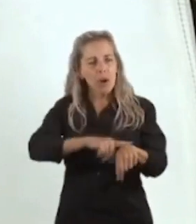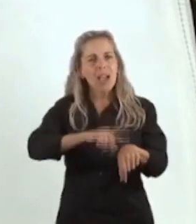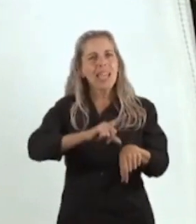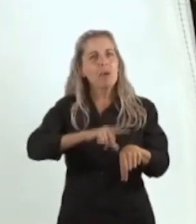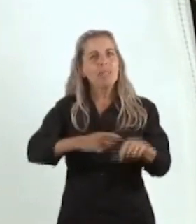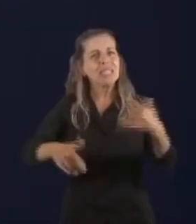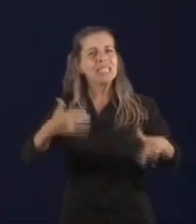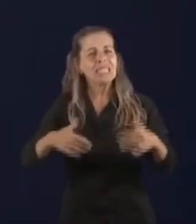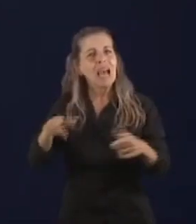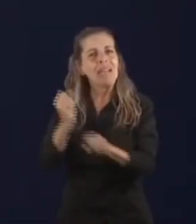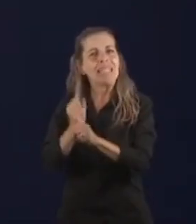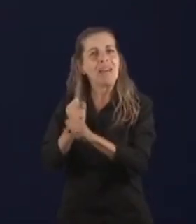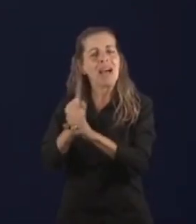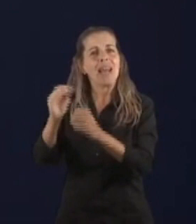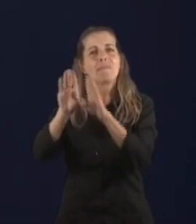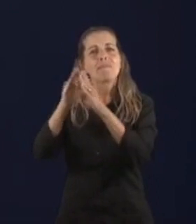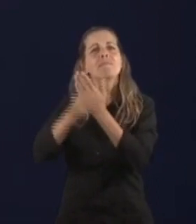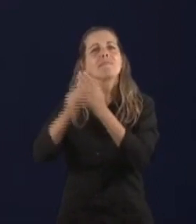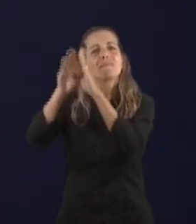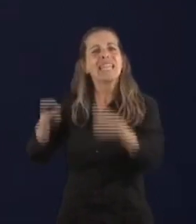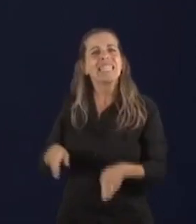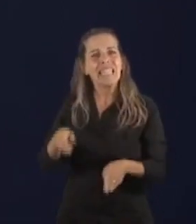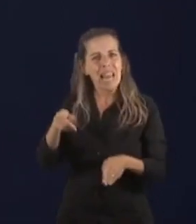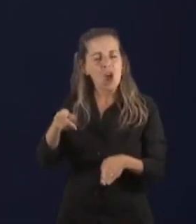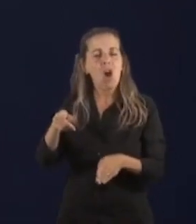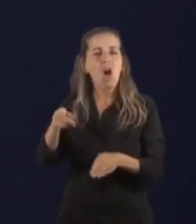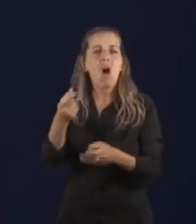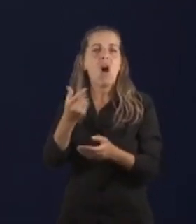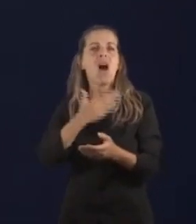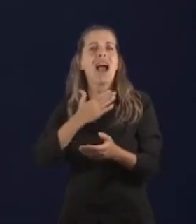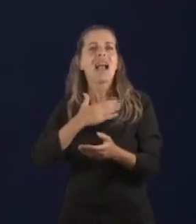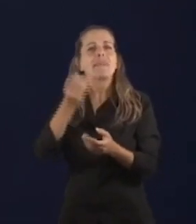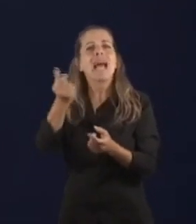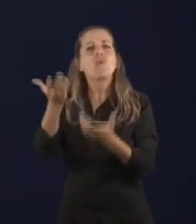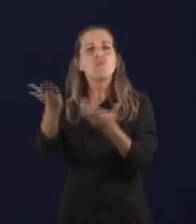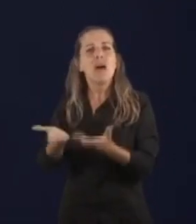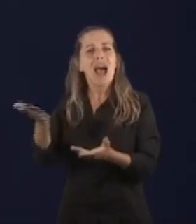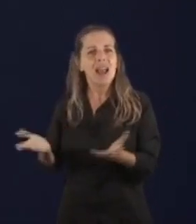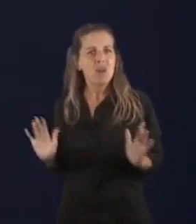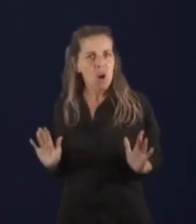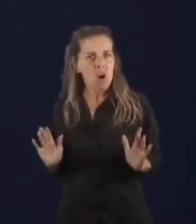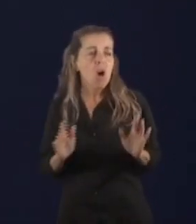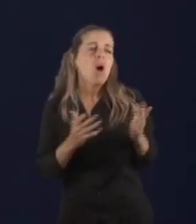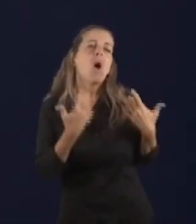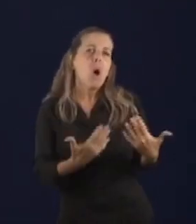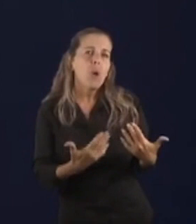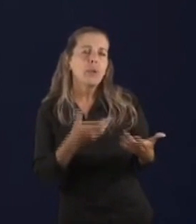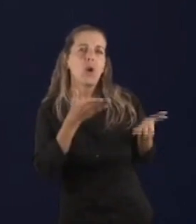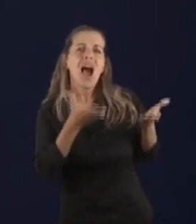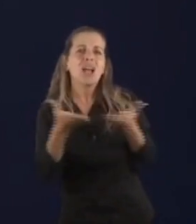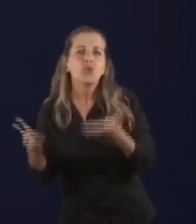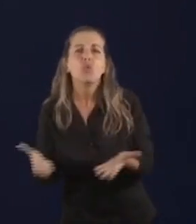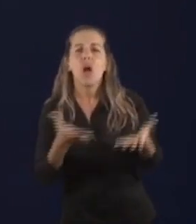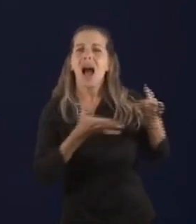capital humano eh correcto las urgencias efectivamente en asistencia social no pueden esperar eso de